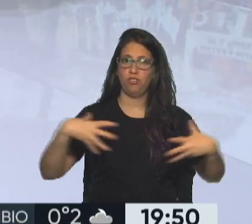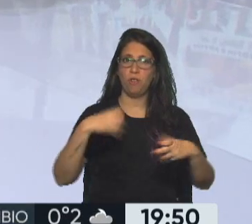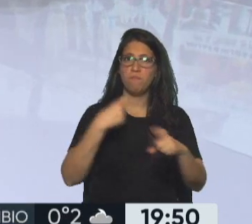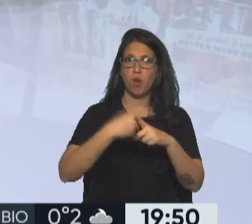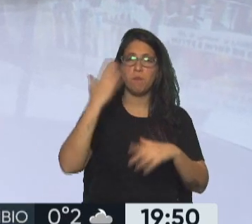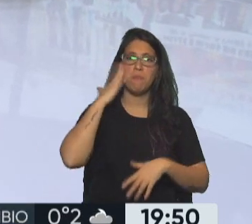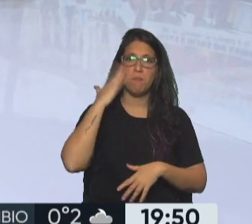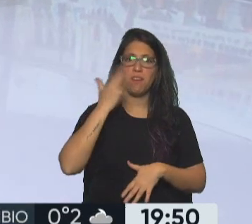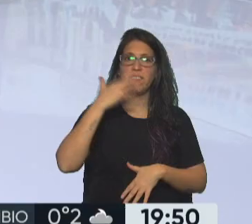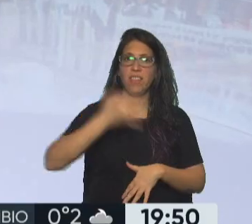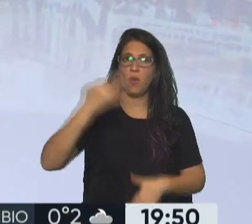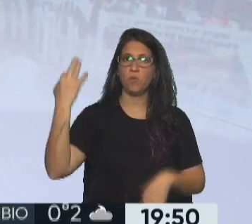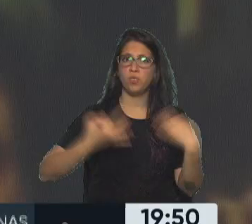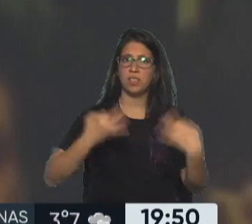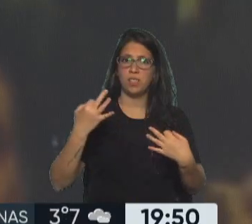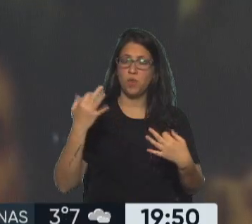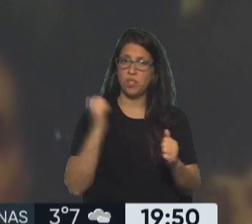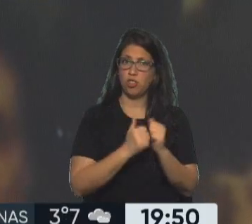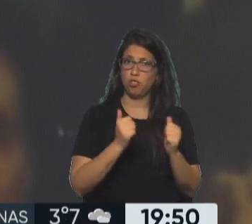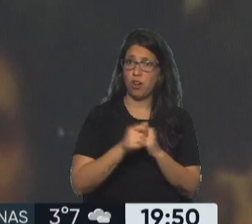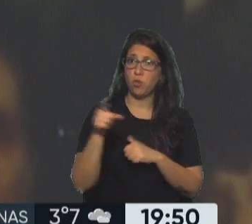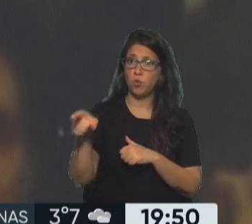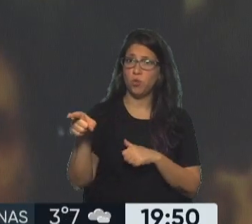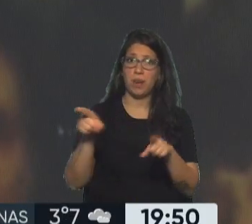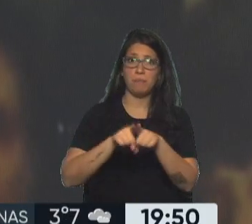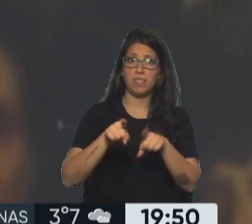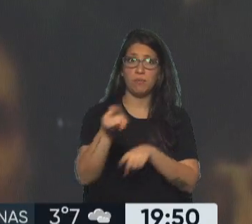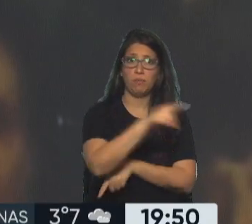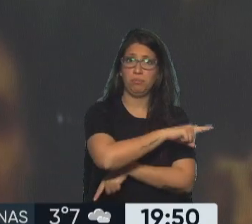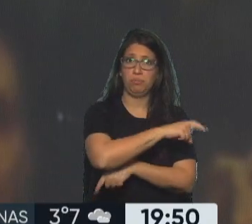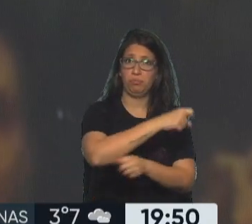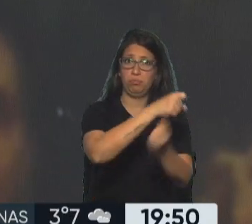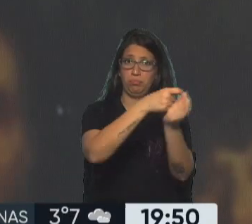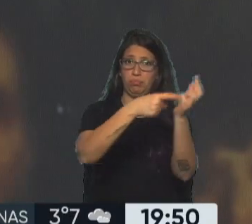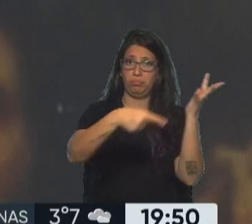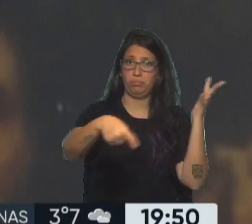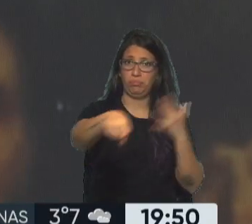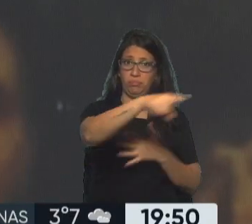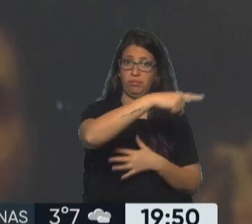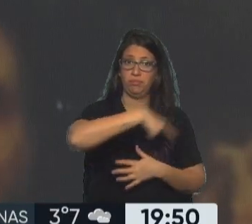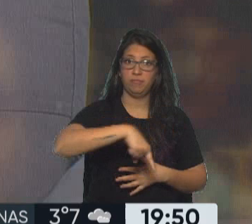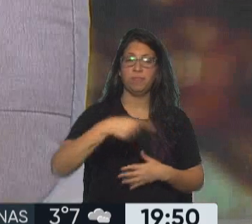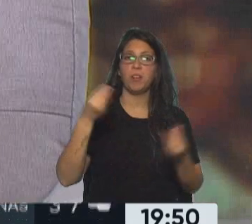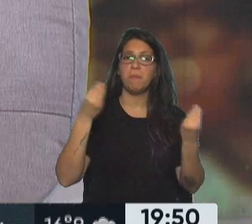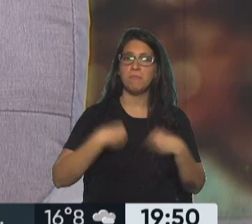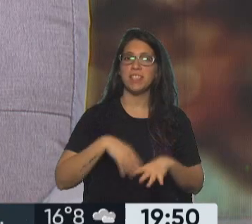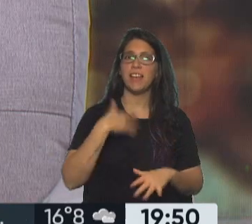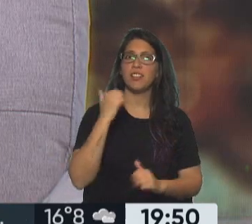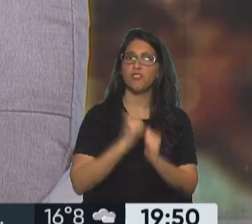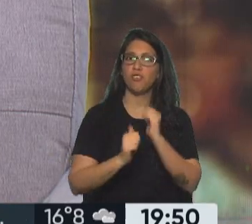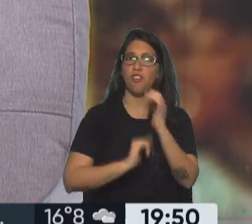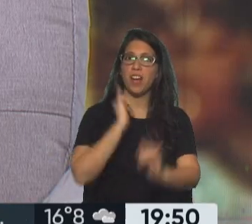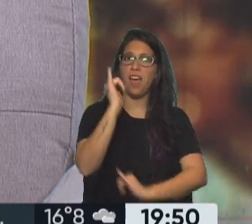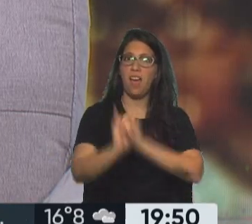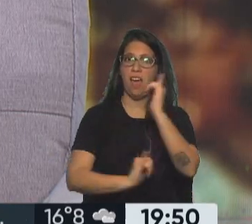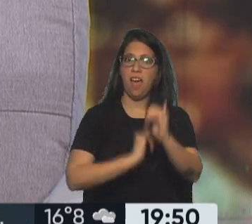y justicia, esta historia fue una historia espejo con otros y otras. Y bueno, esto de poder empezar a contar la historia hace que nos